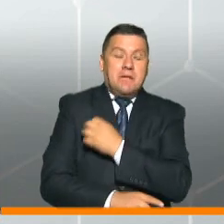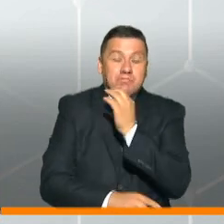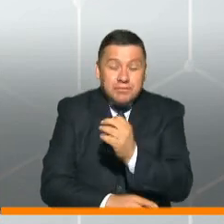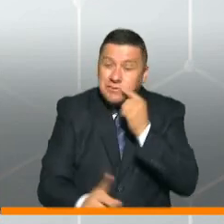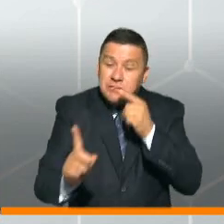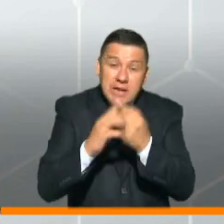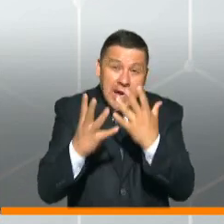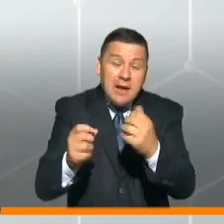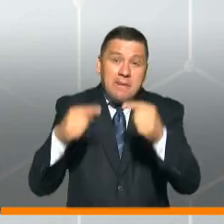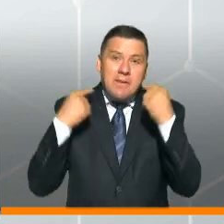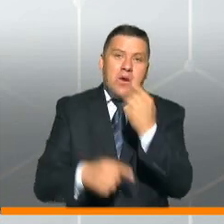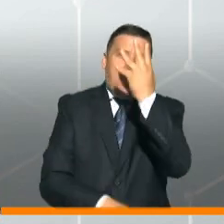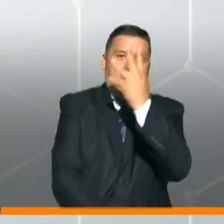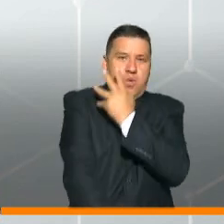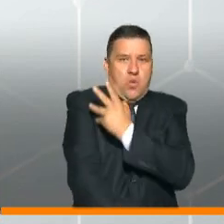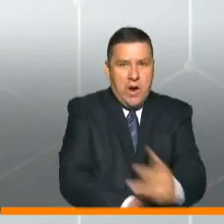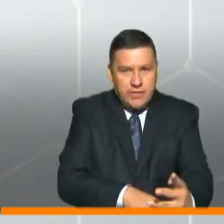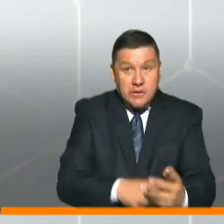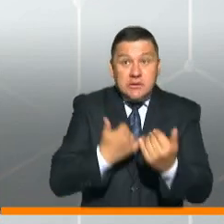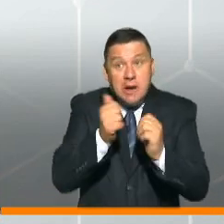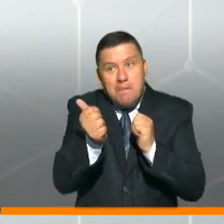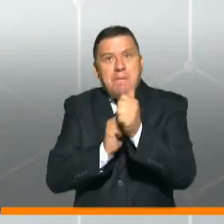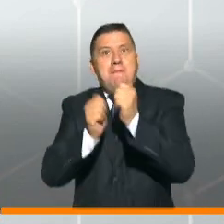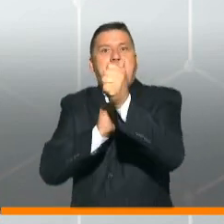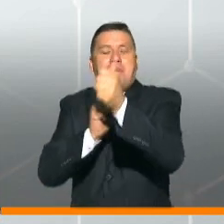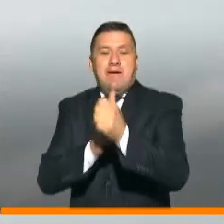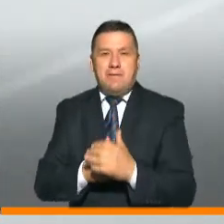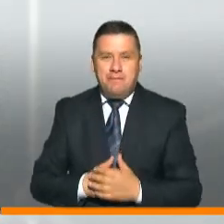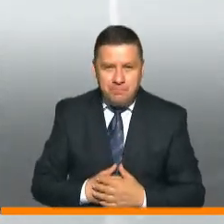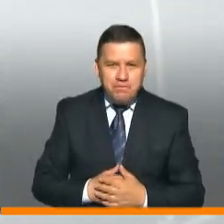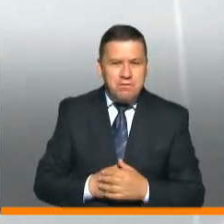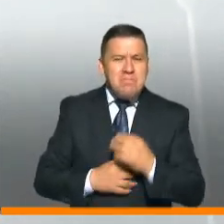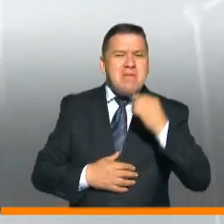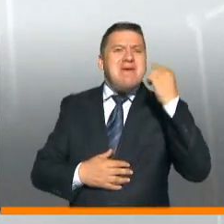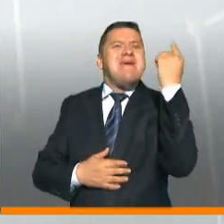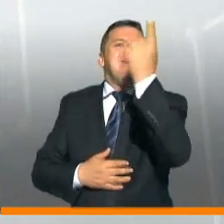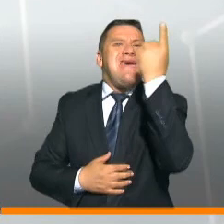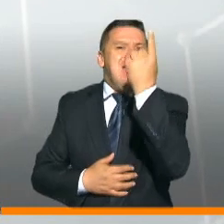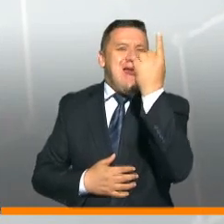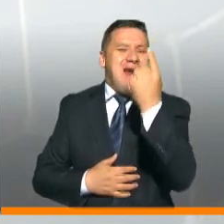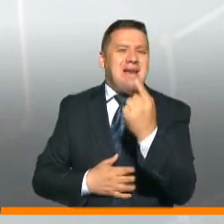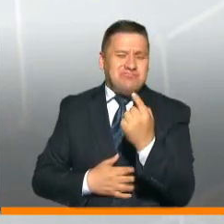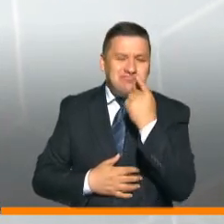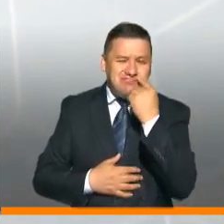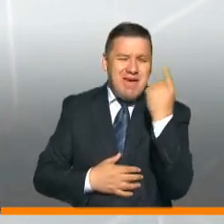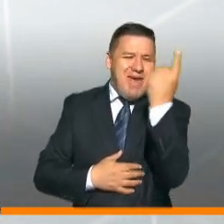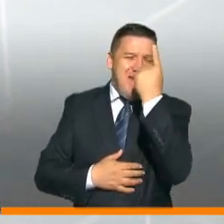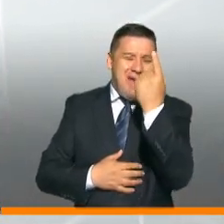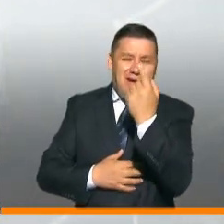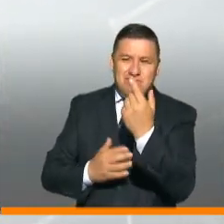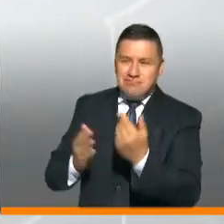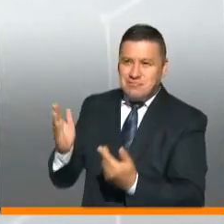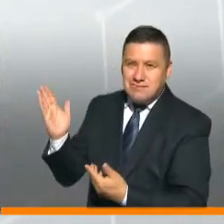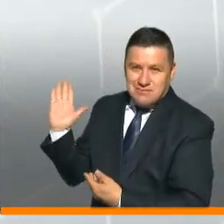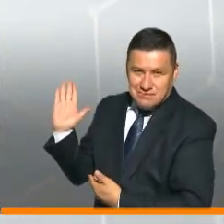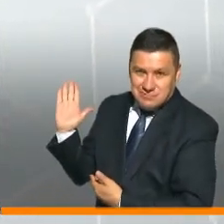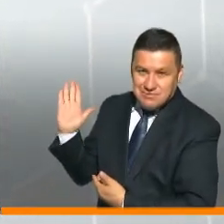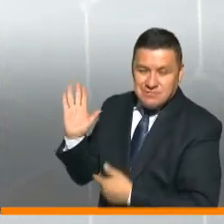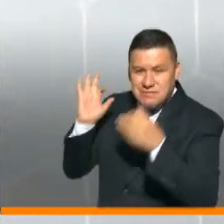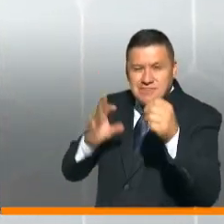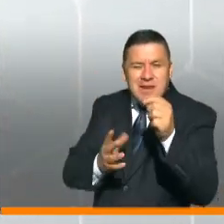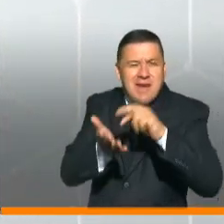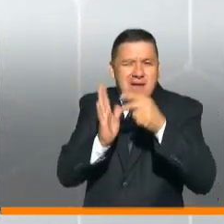4 millones para seguir creciendo. Y también en el balance general, que lo podemos ver a continuación, Colombia tiene un